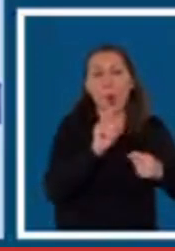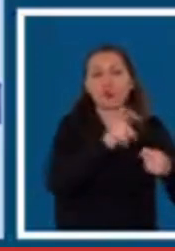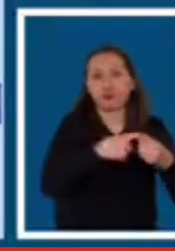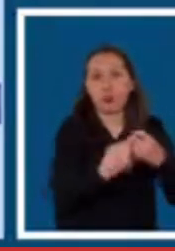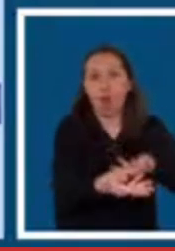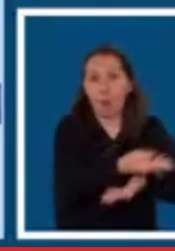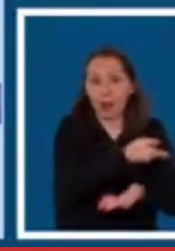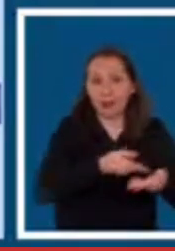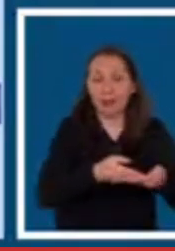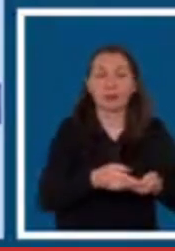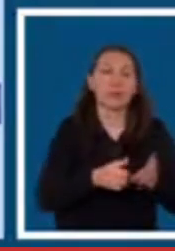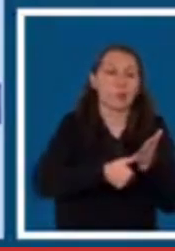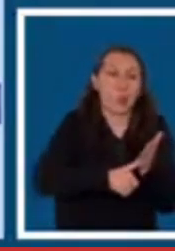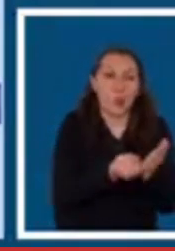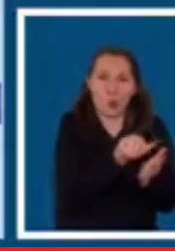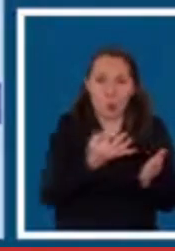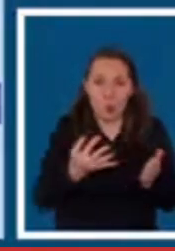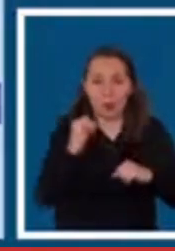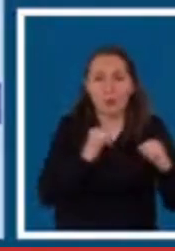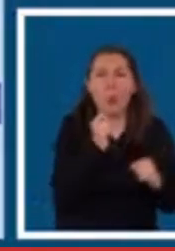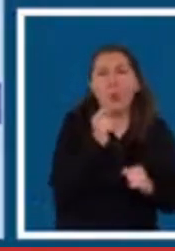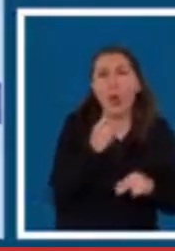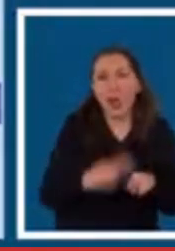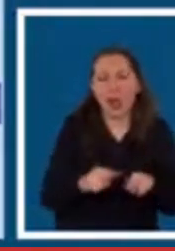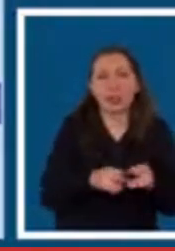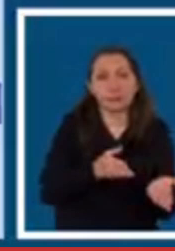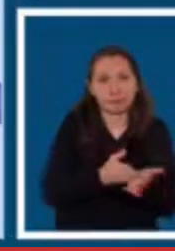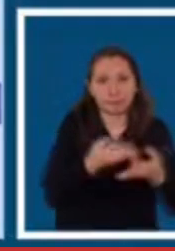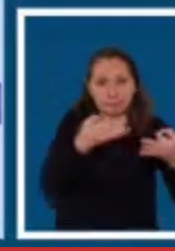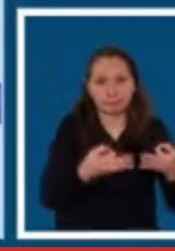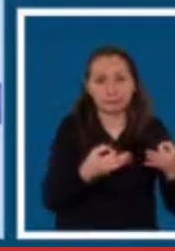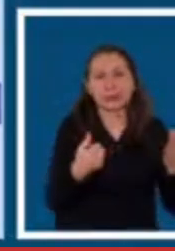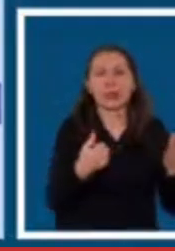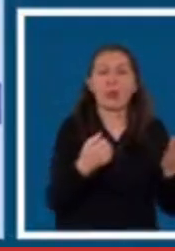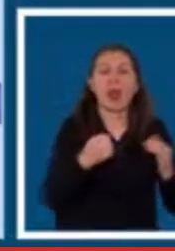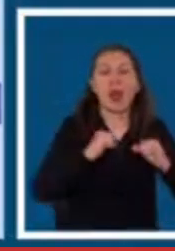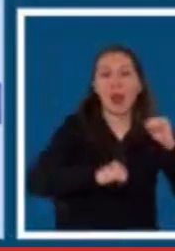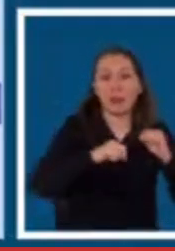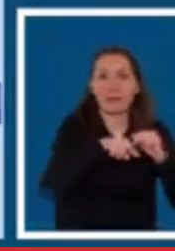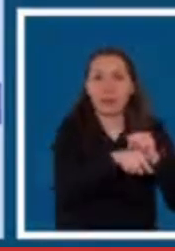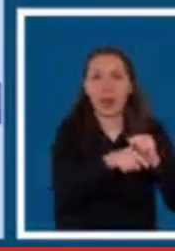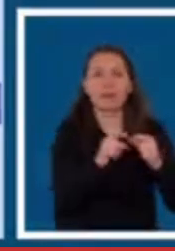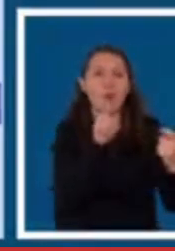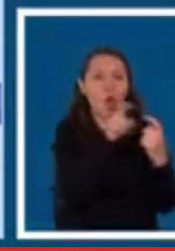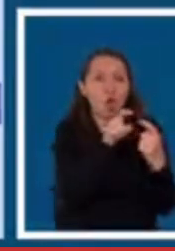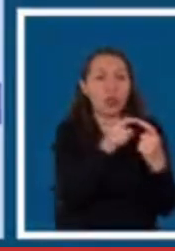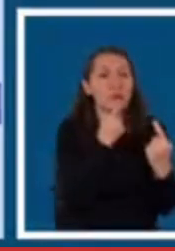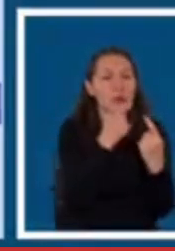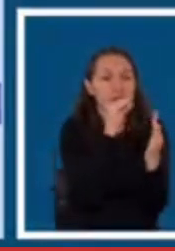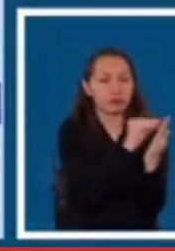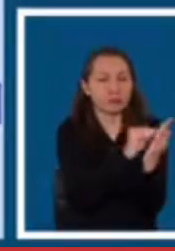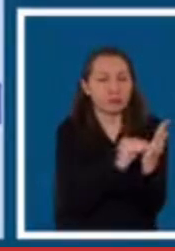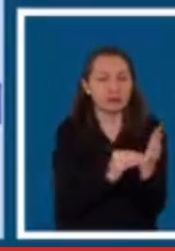tales como el Rut de la empresa el rubro inicio de actividad En caso que corresponda datos de contacto y lo más